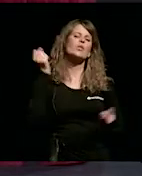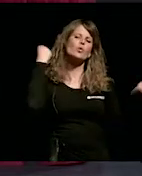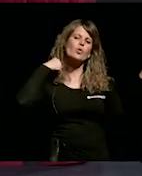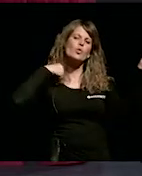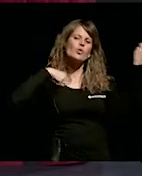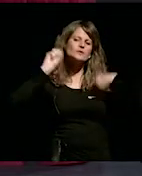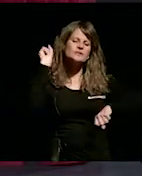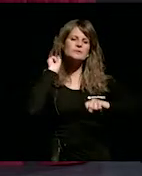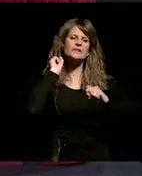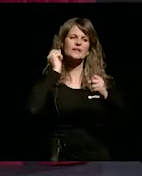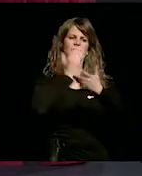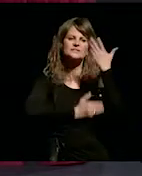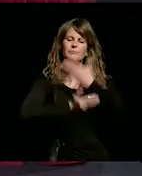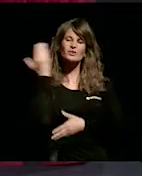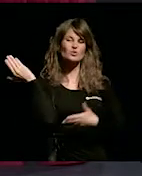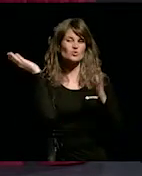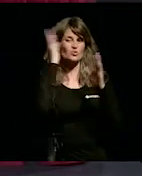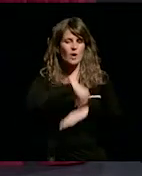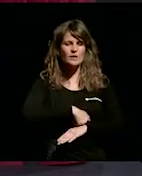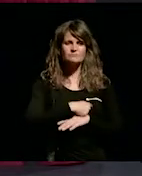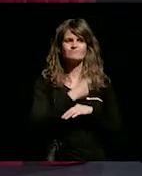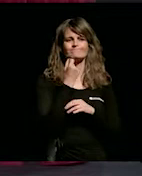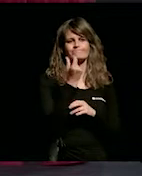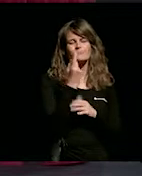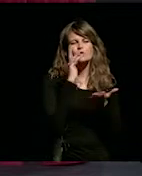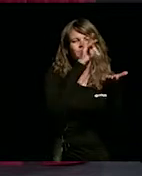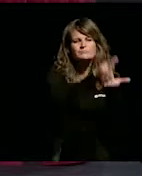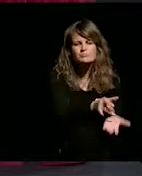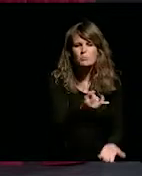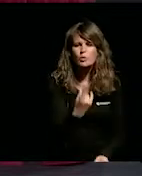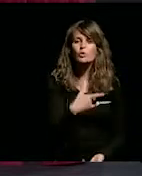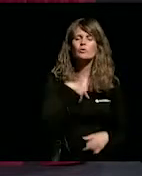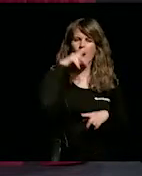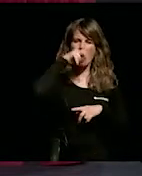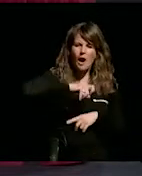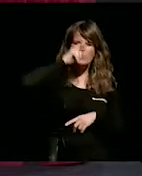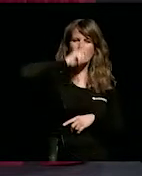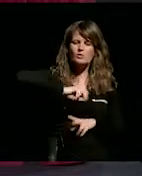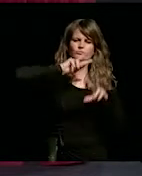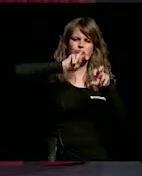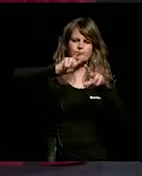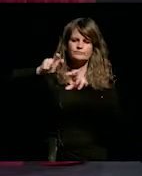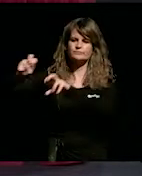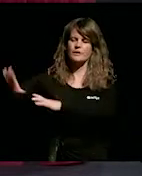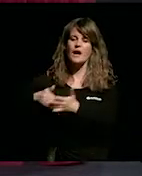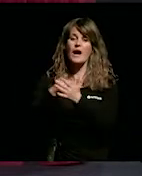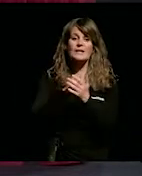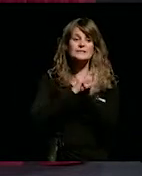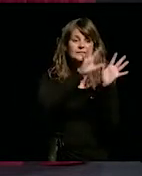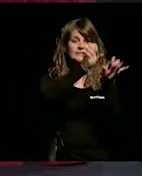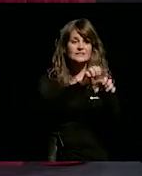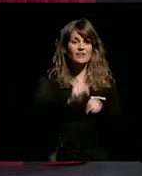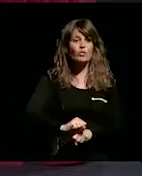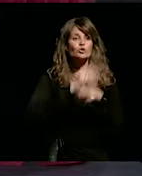del trabajo tiene muy poco alcance. Así que después de años buscando y reservando salas